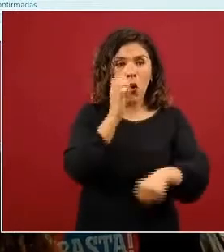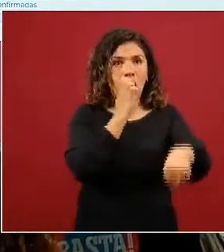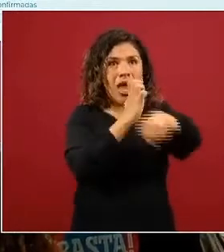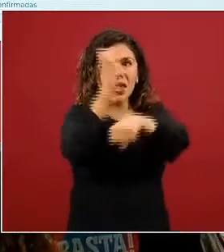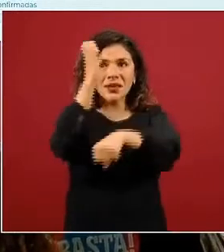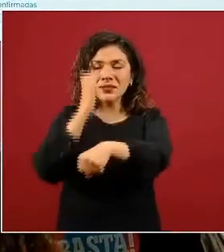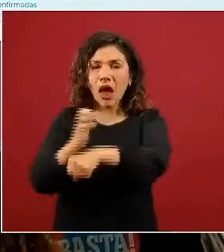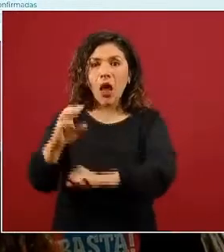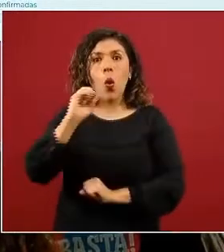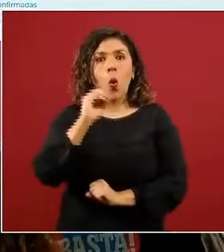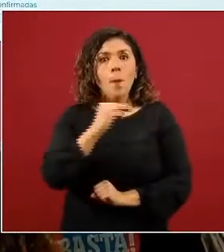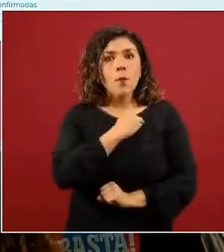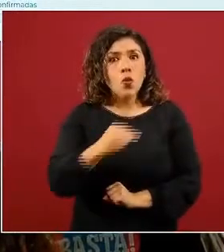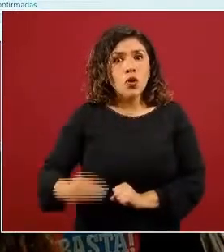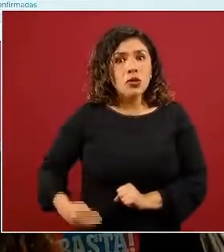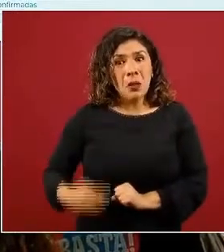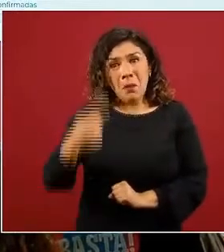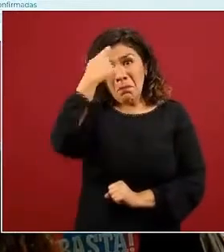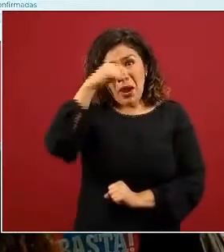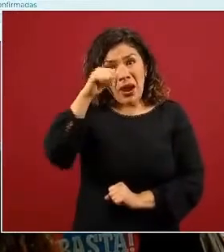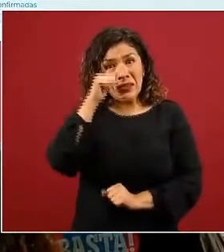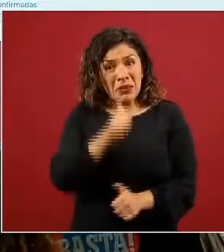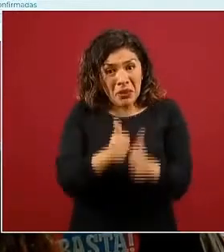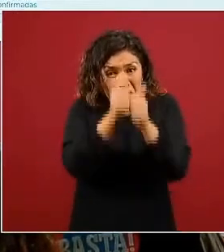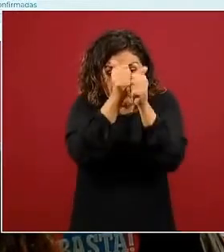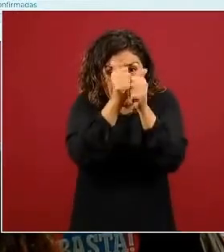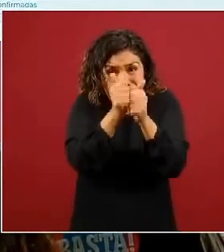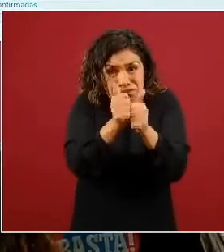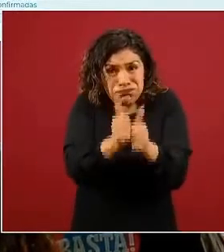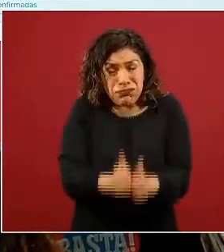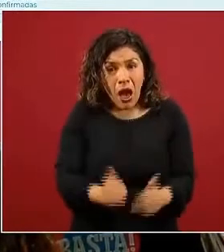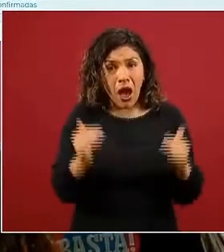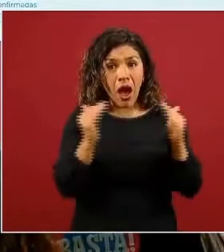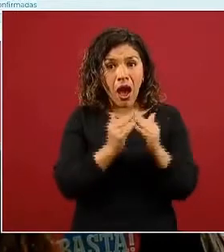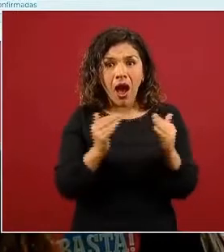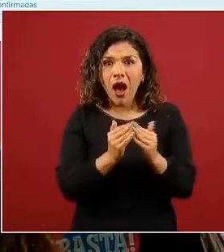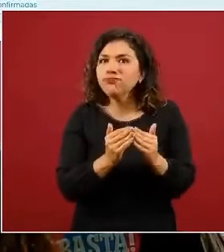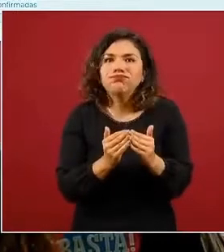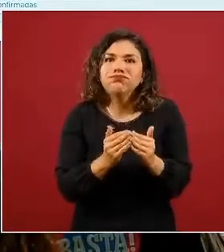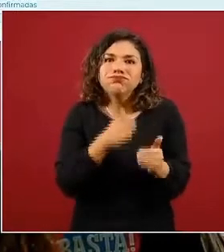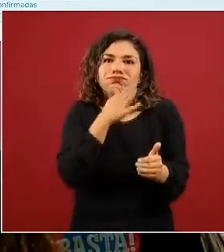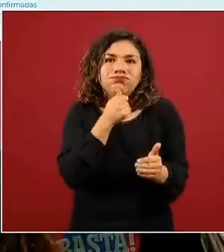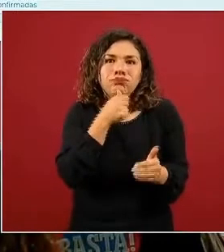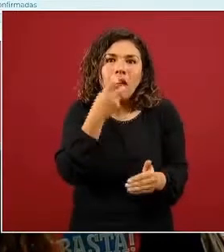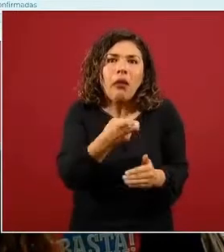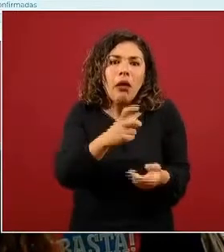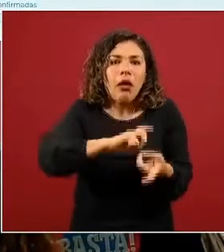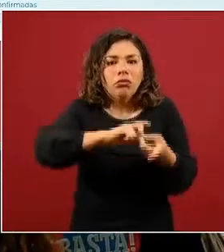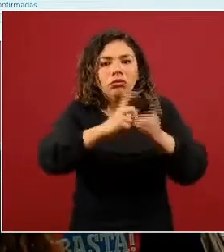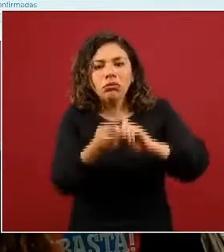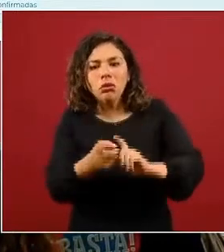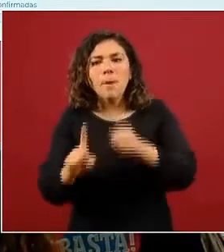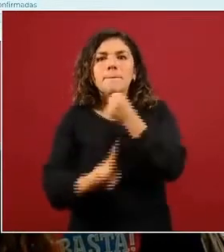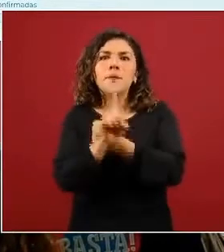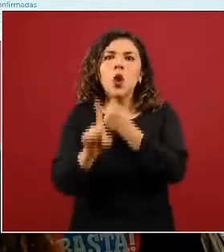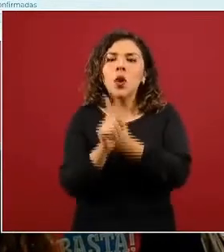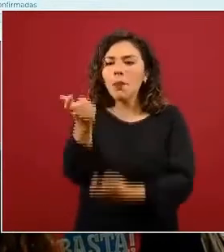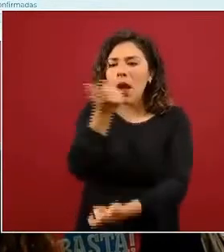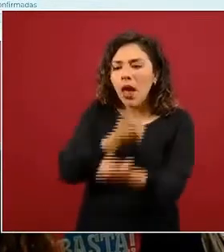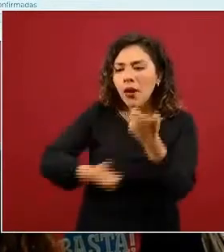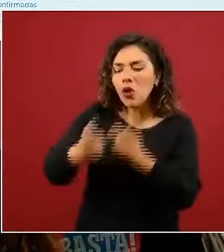o un municipio perpetuamente cerrado. Esto tiene importantísimas consecuencias económicas